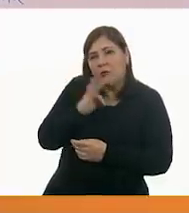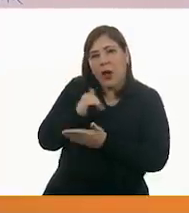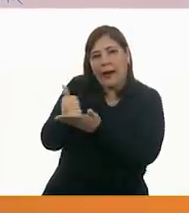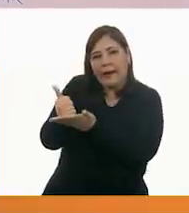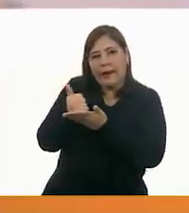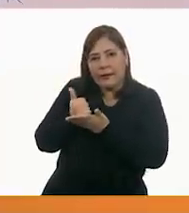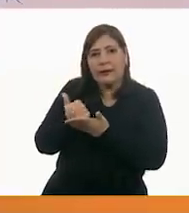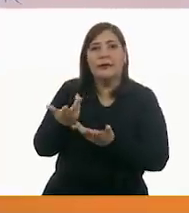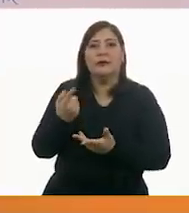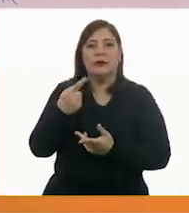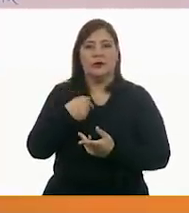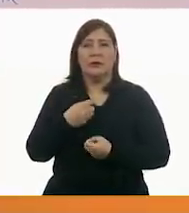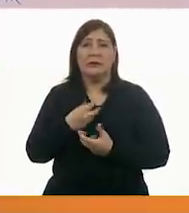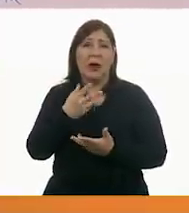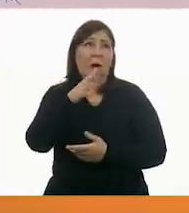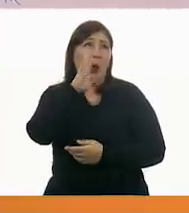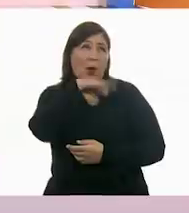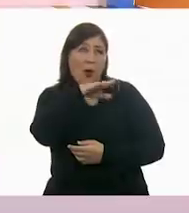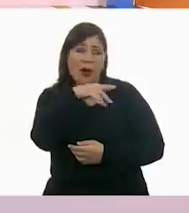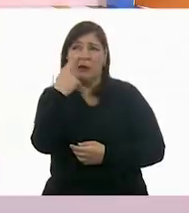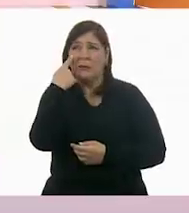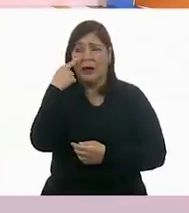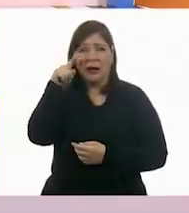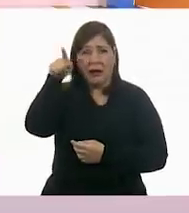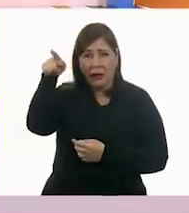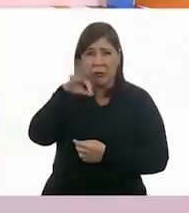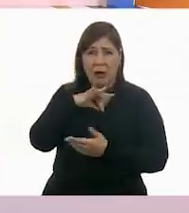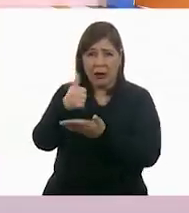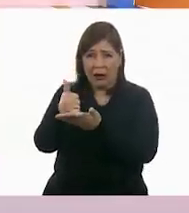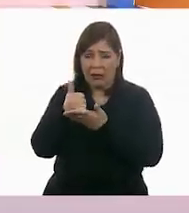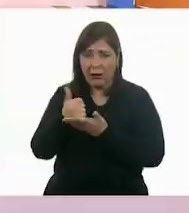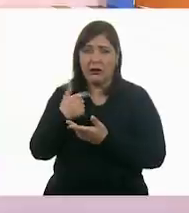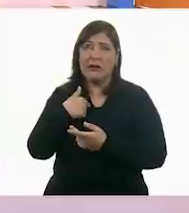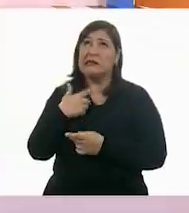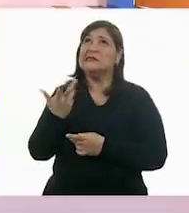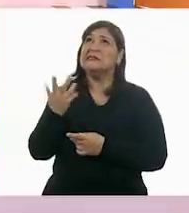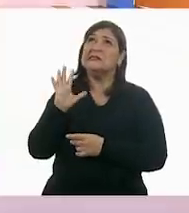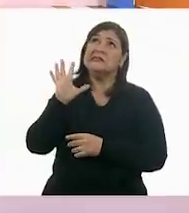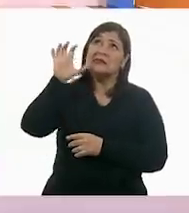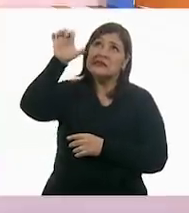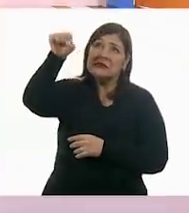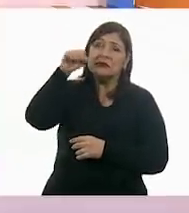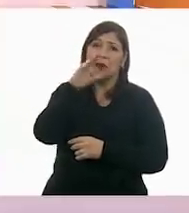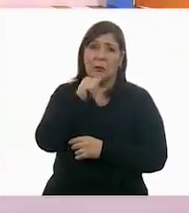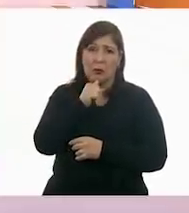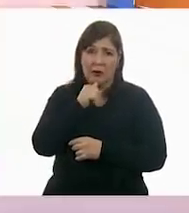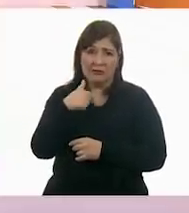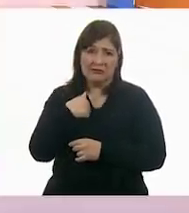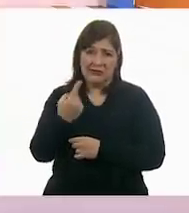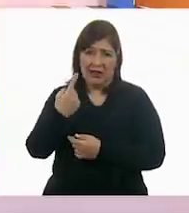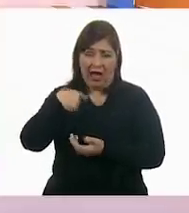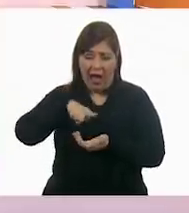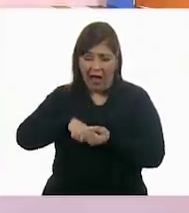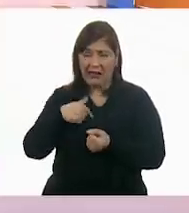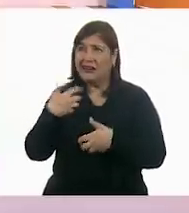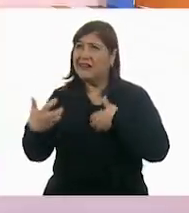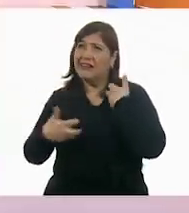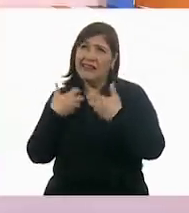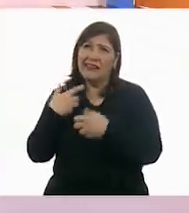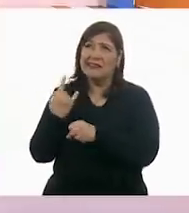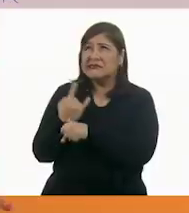sientes. Oye, ¿me puedes ayudar? Es que no alcanzo y eso me hace sentirme